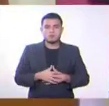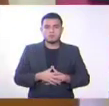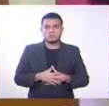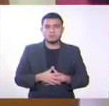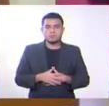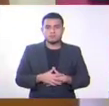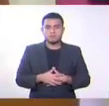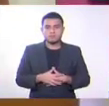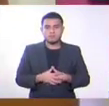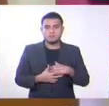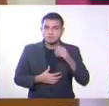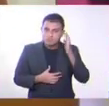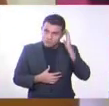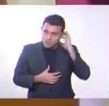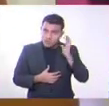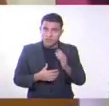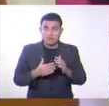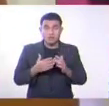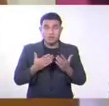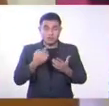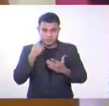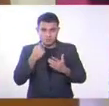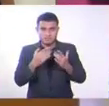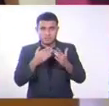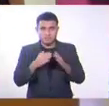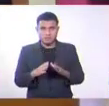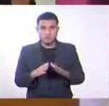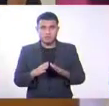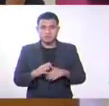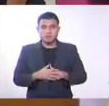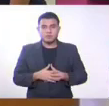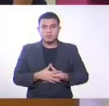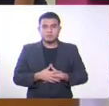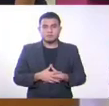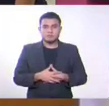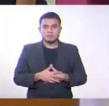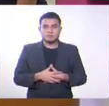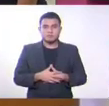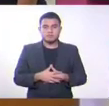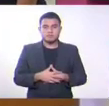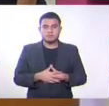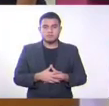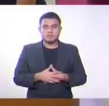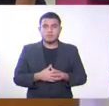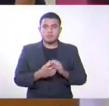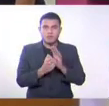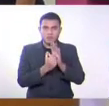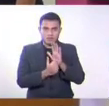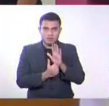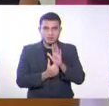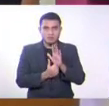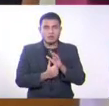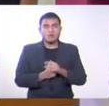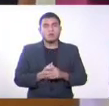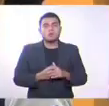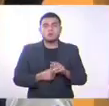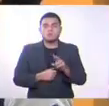dice que es la diferencia de x sub 2 menos x sub 1. Entonces sería 2